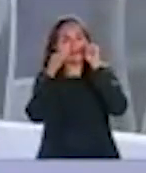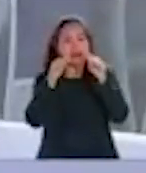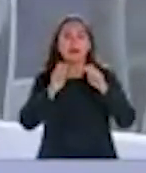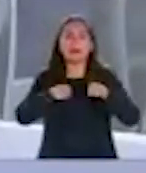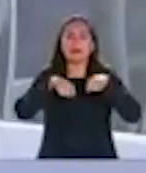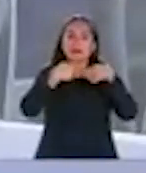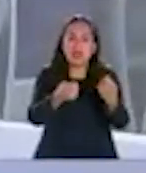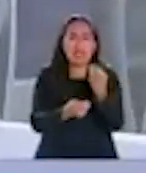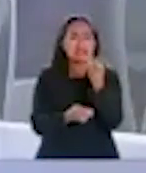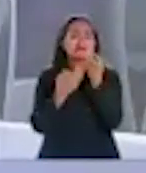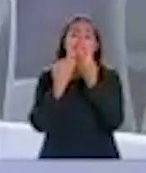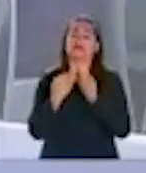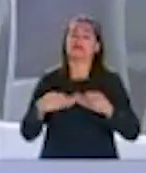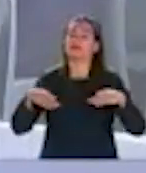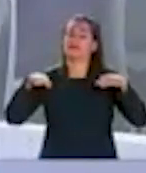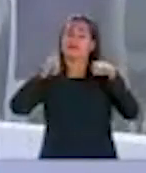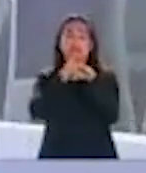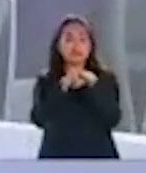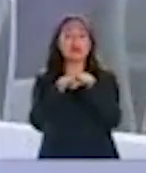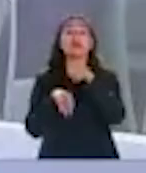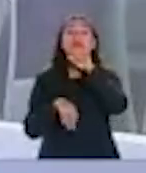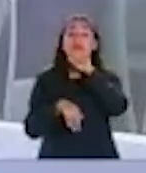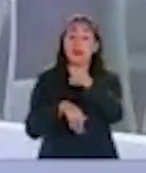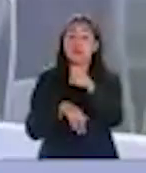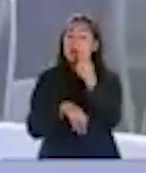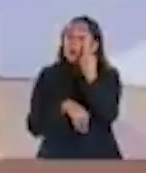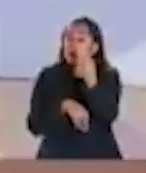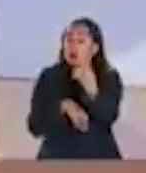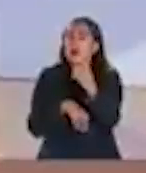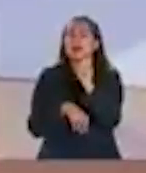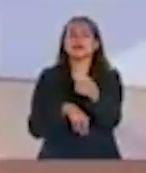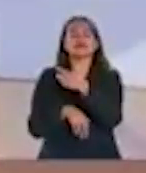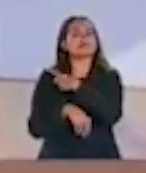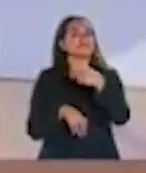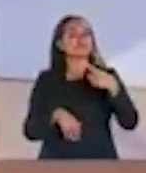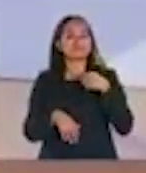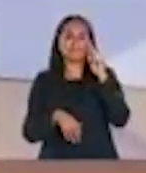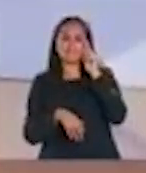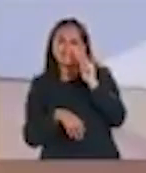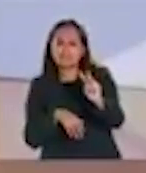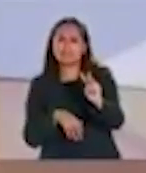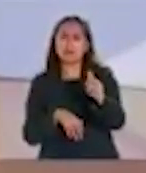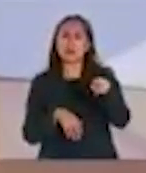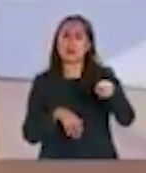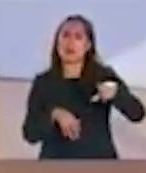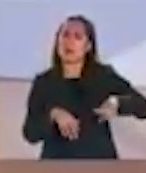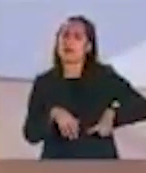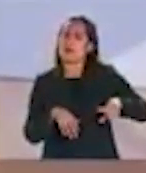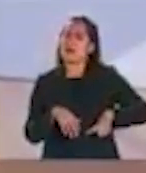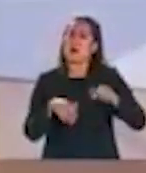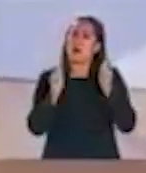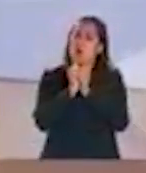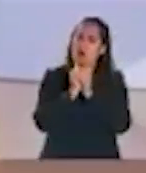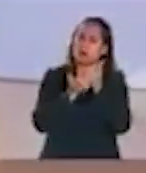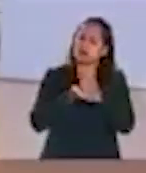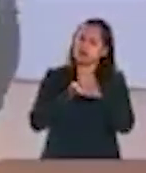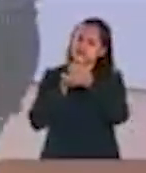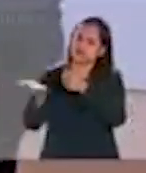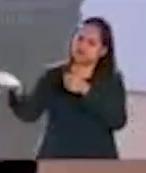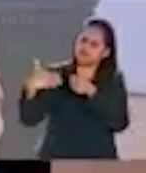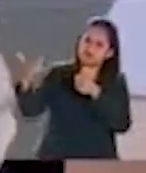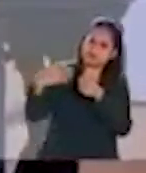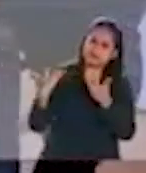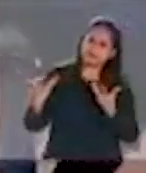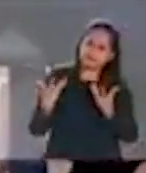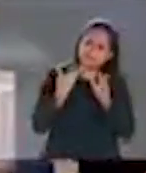sumando las iglesias y vale la pena que reconocer el reto es tan grande que el gobierno lo enfrentó haciendo equipo tendríamos que seguirlo haciendo las